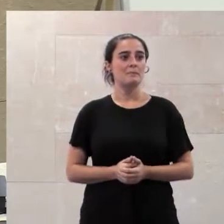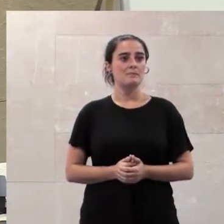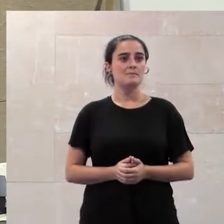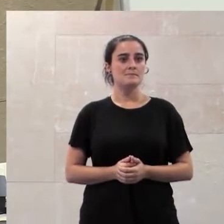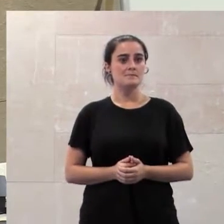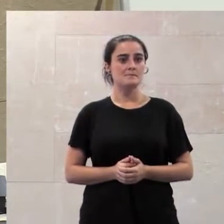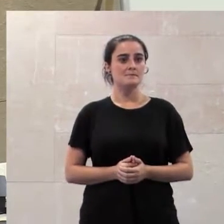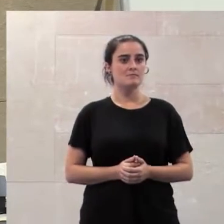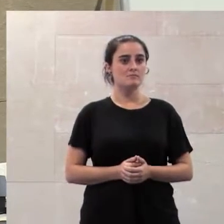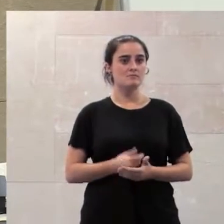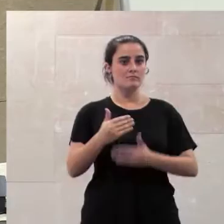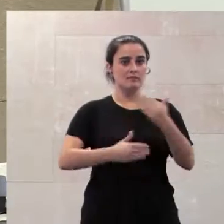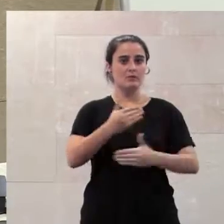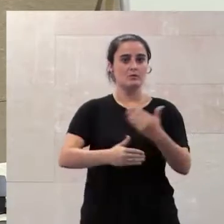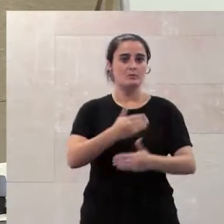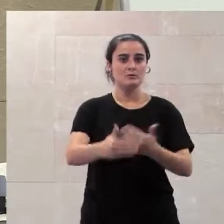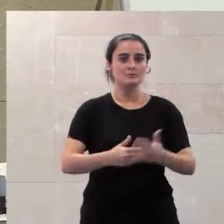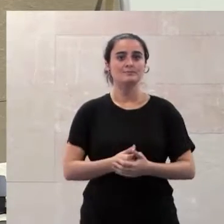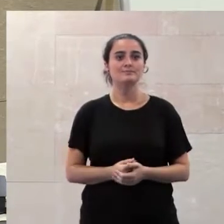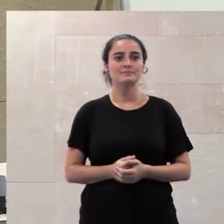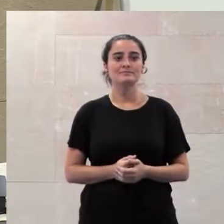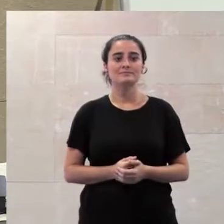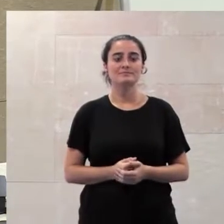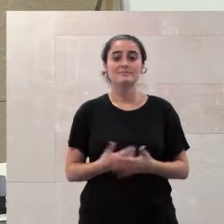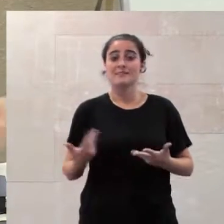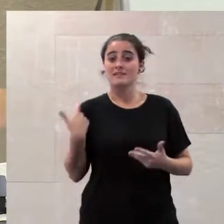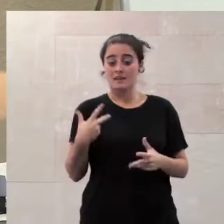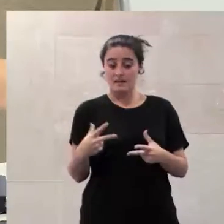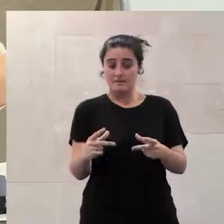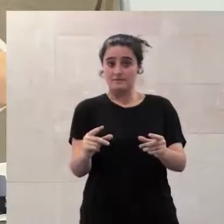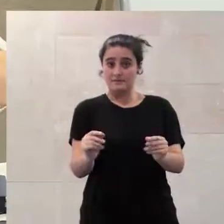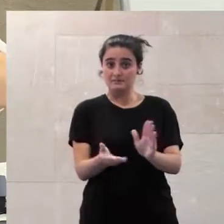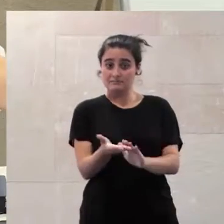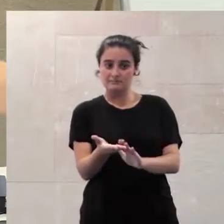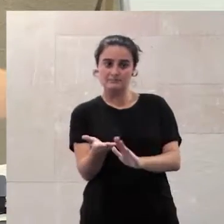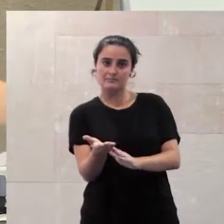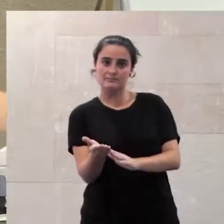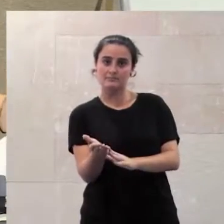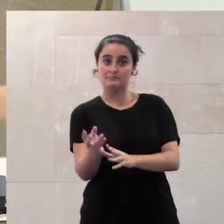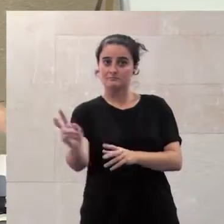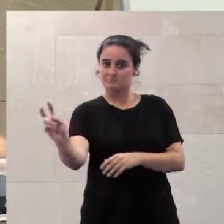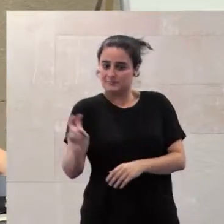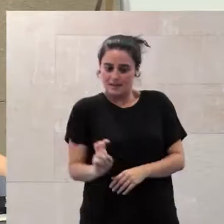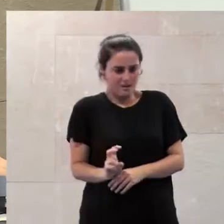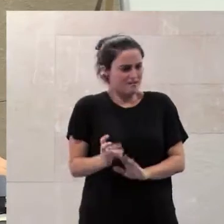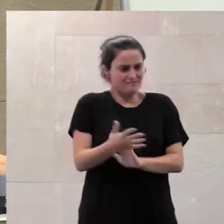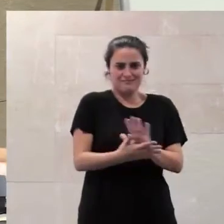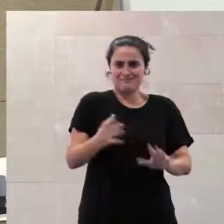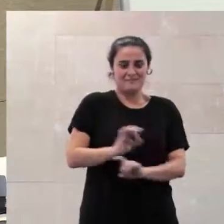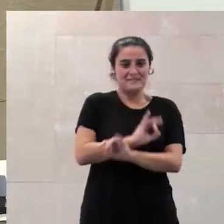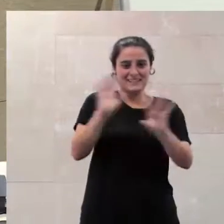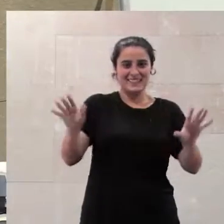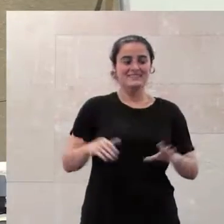Bueno, aurrera jarraituko dugu orduan, eta esan bezala, ba, amaitzerakoan gerturatu zaitezte izlarien gana askatasun